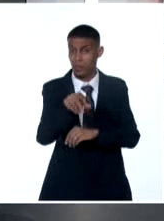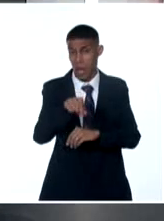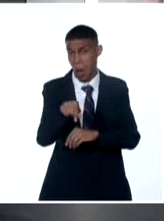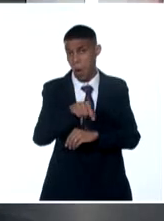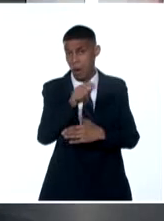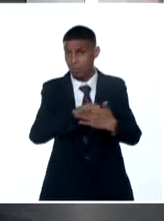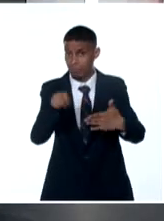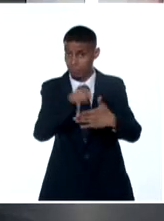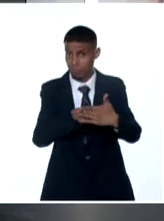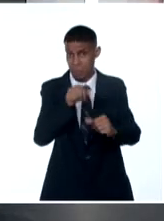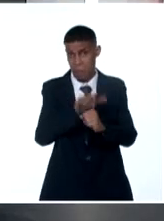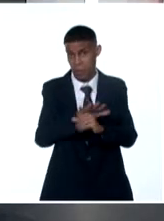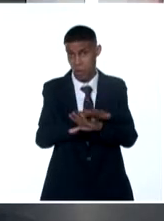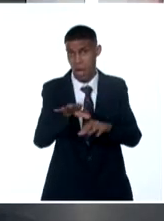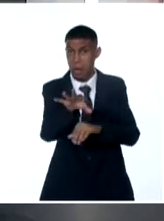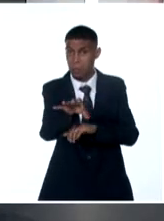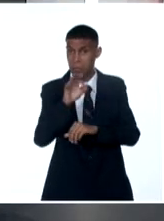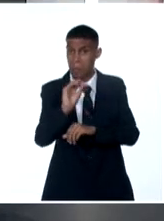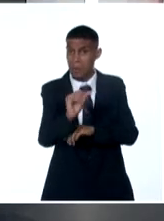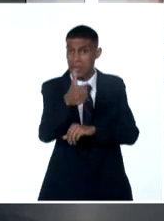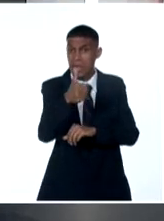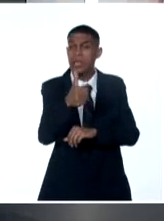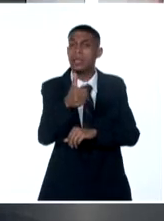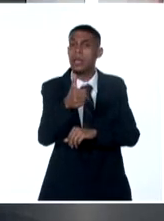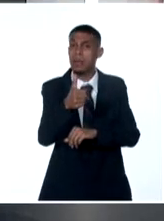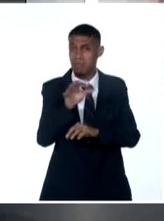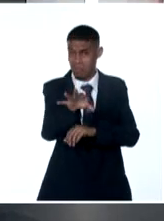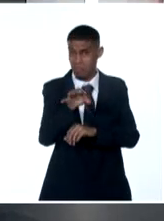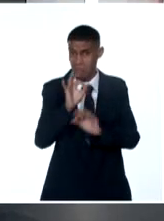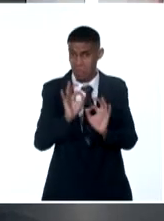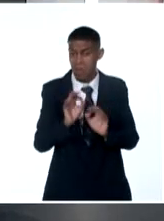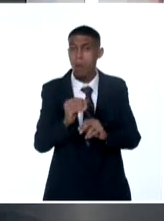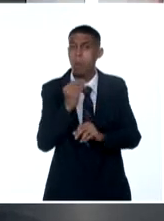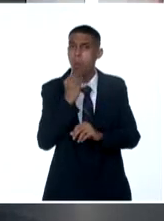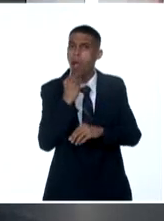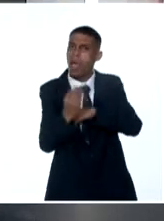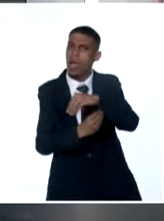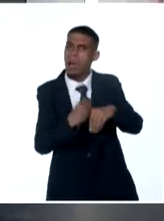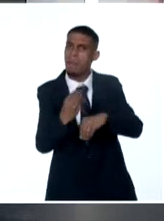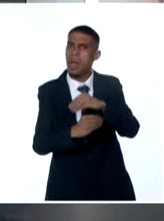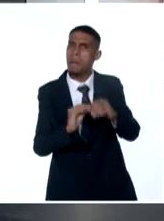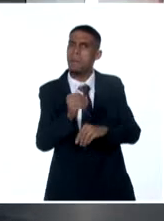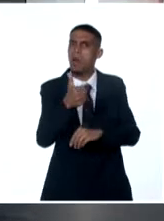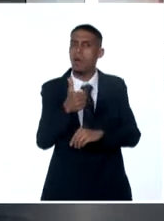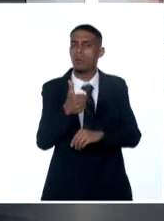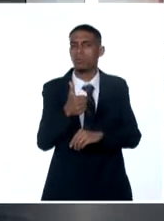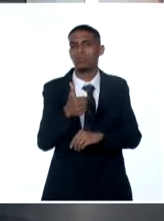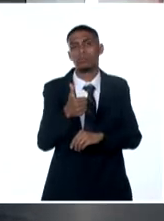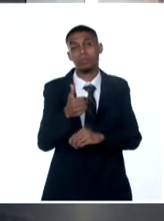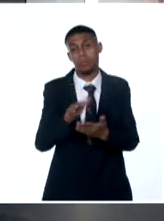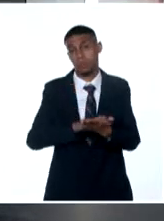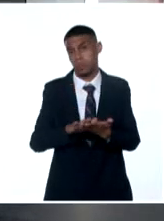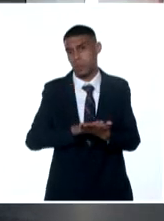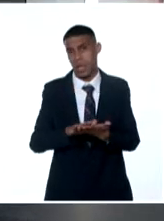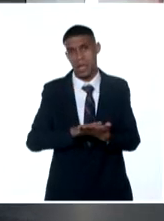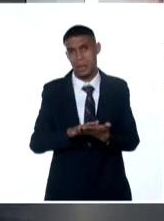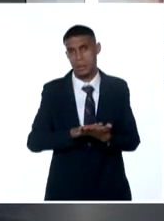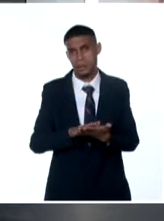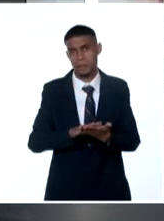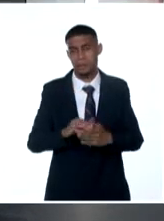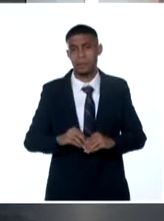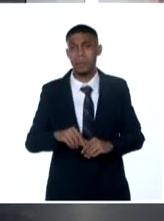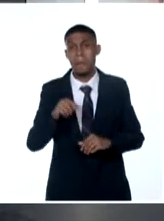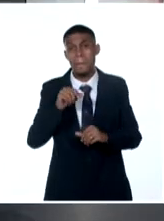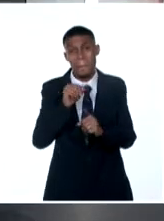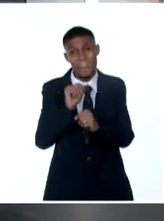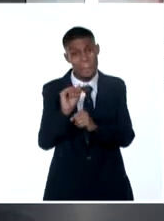los instrumentos para darle un vuelco a esta situación? No está sencillo. Primero, hay que tomar en cuenta de ver si es